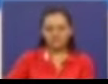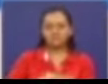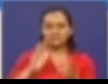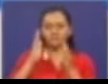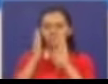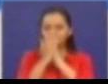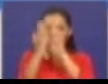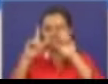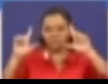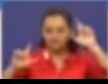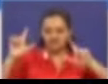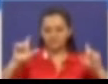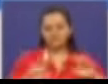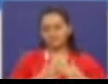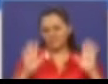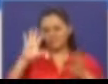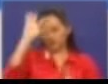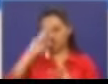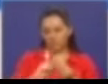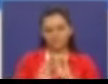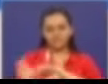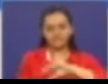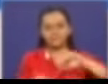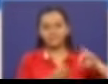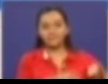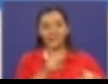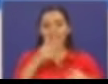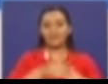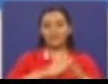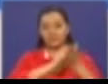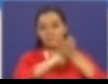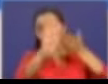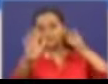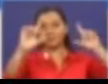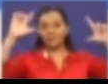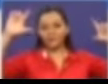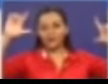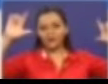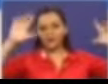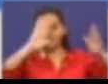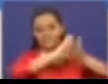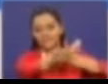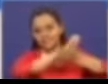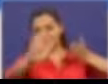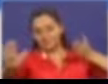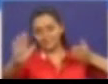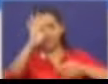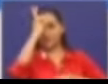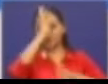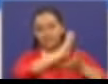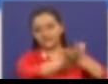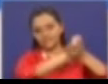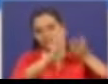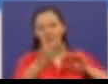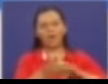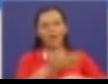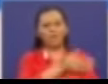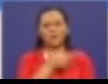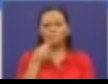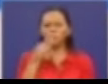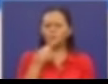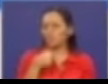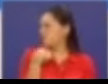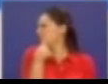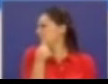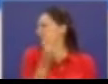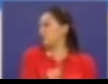Sigamos. Aquí tienen la fachada del hospital. Antes lo público era lo más feo, ahora